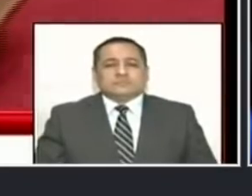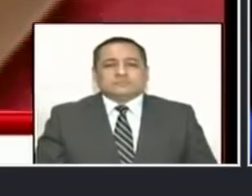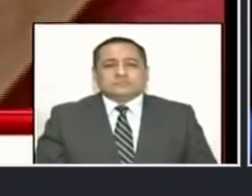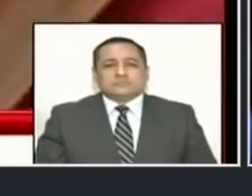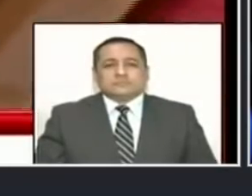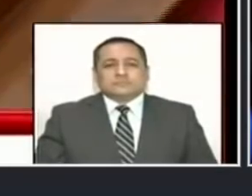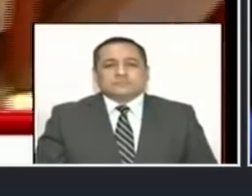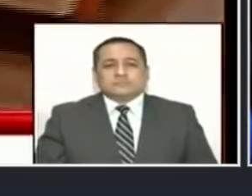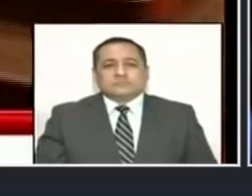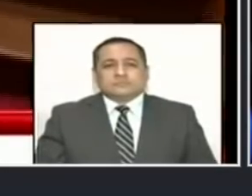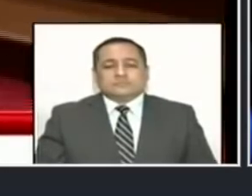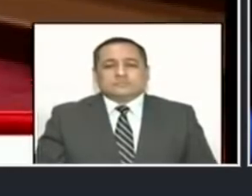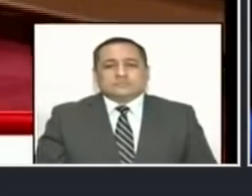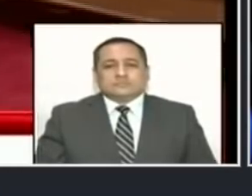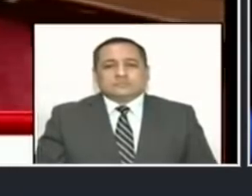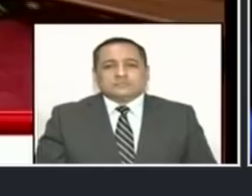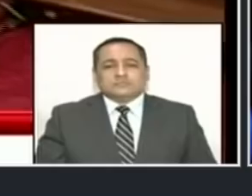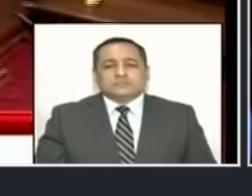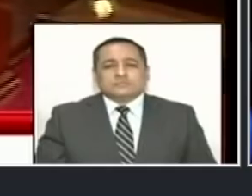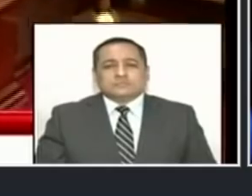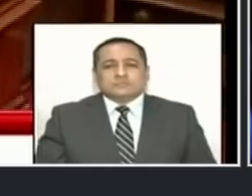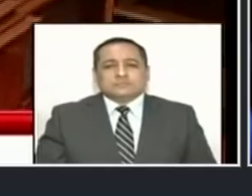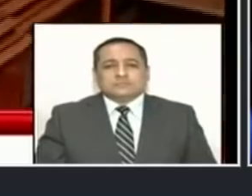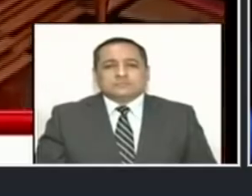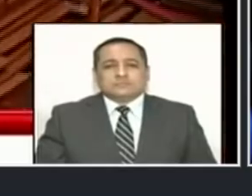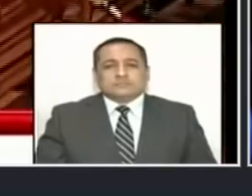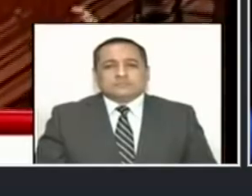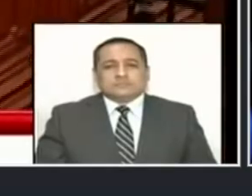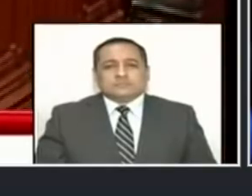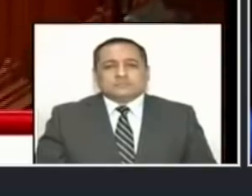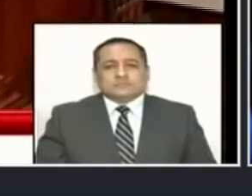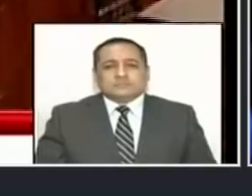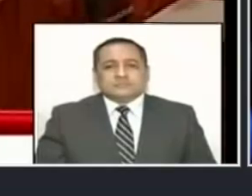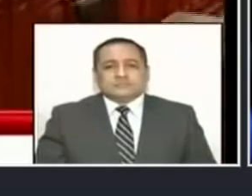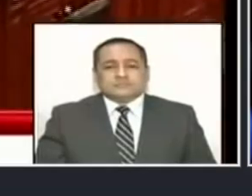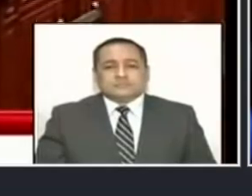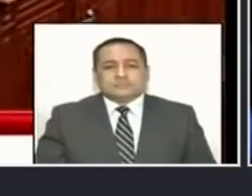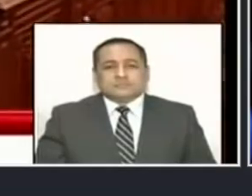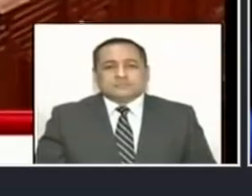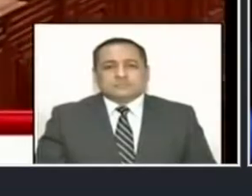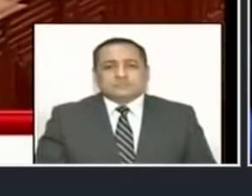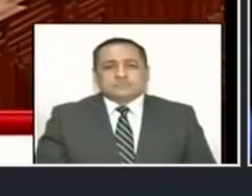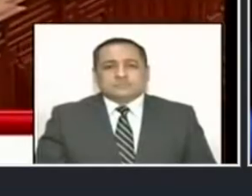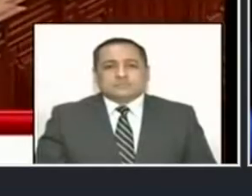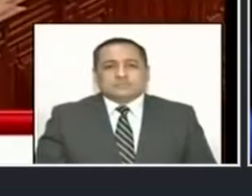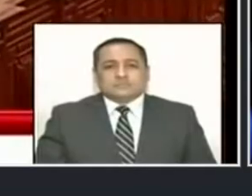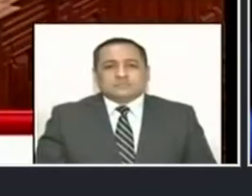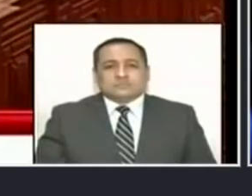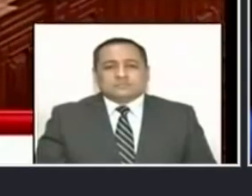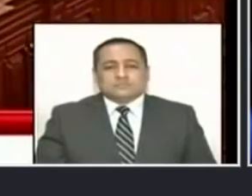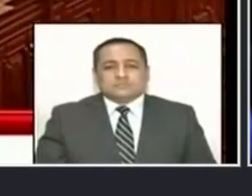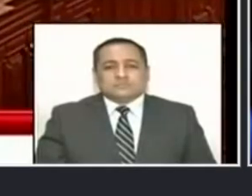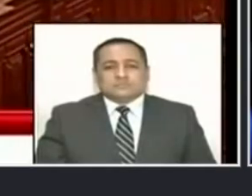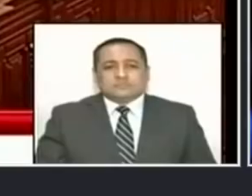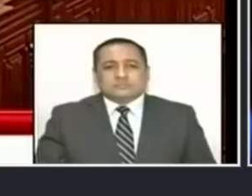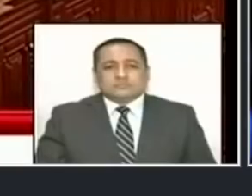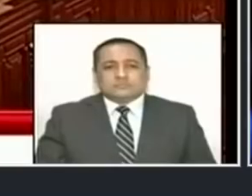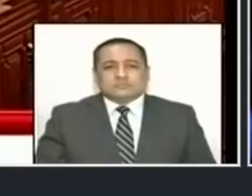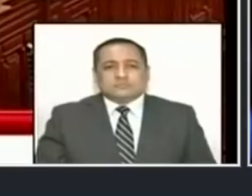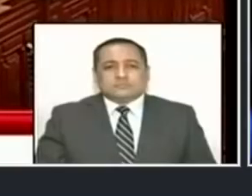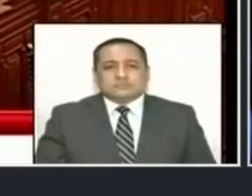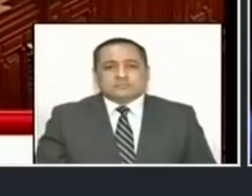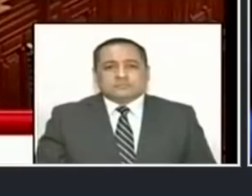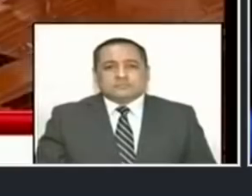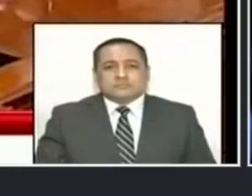Se ha modificado la manera como se eligen a los candidatos de los partidos y a las candidatas.